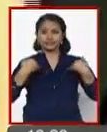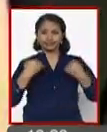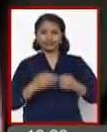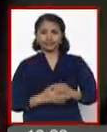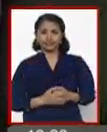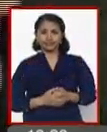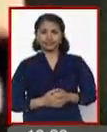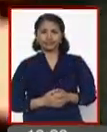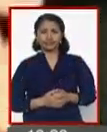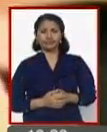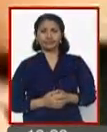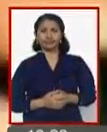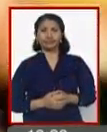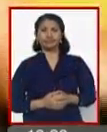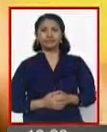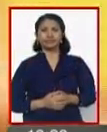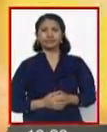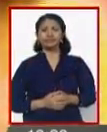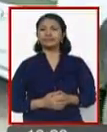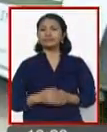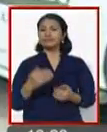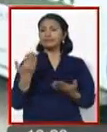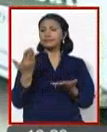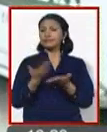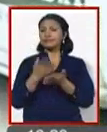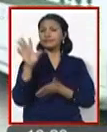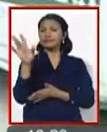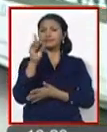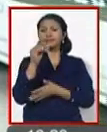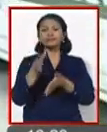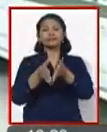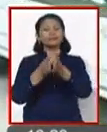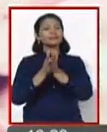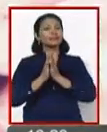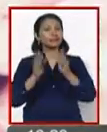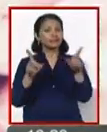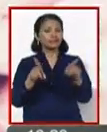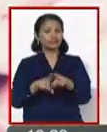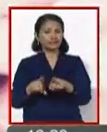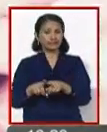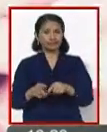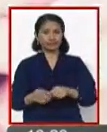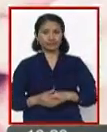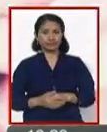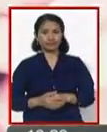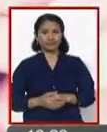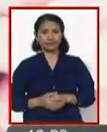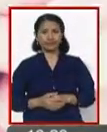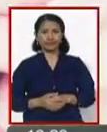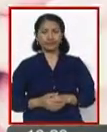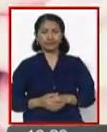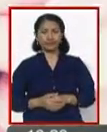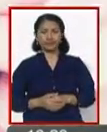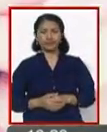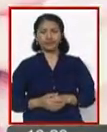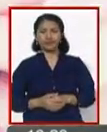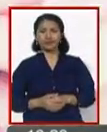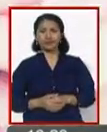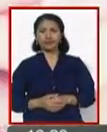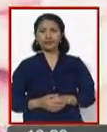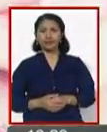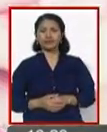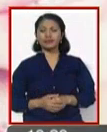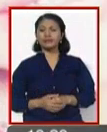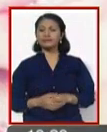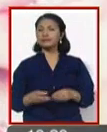jovencita Xiomina, hacia nuestro país, y pedirle también que se le